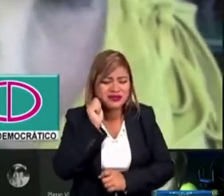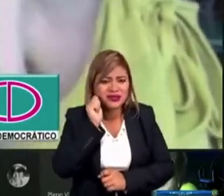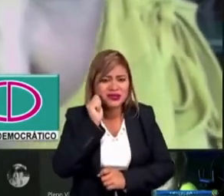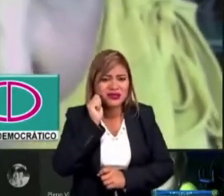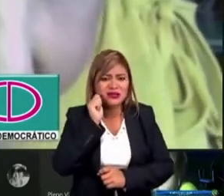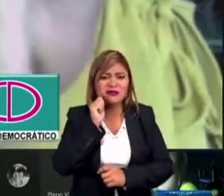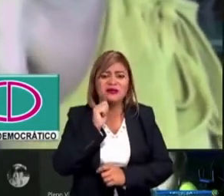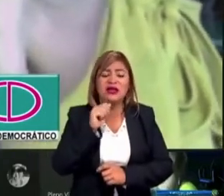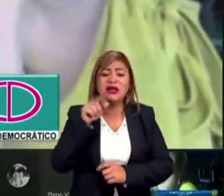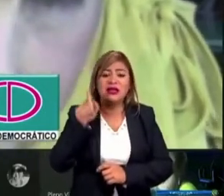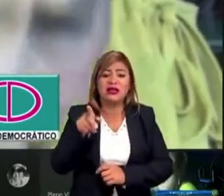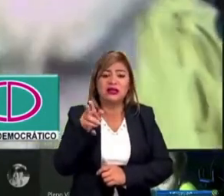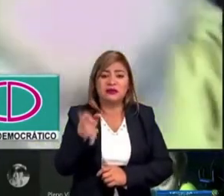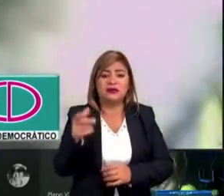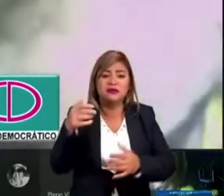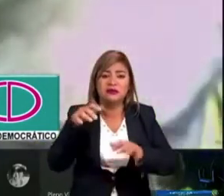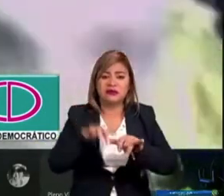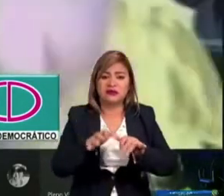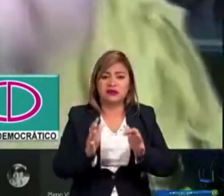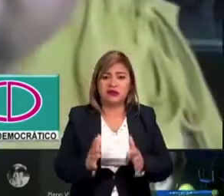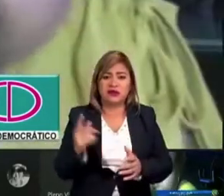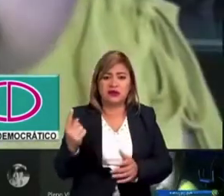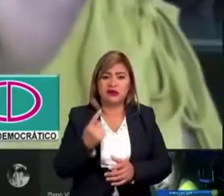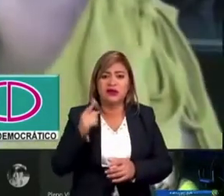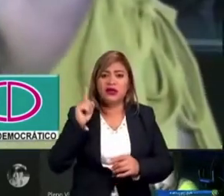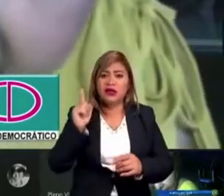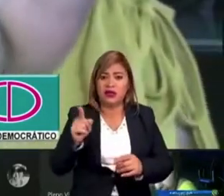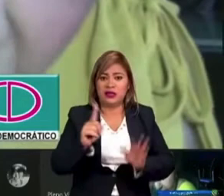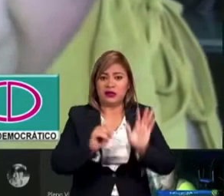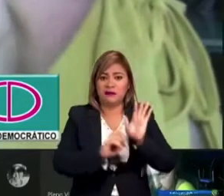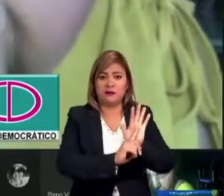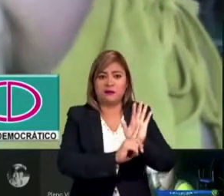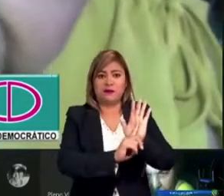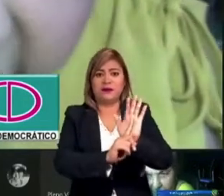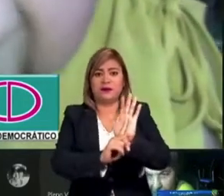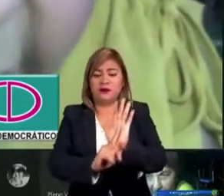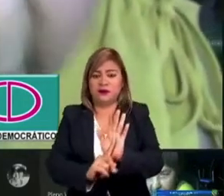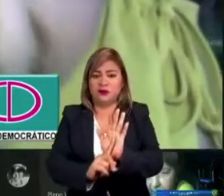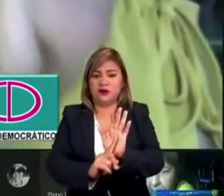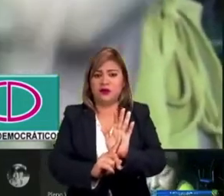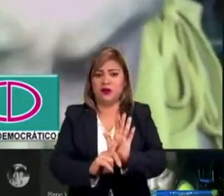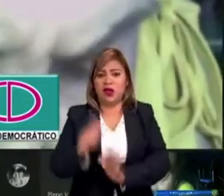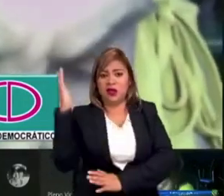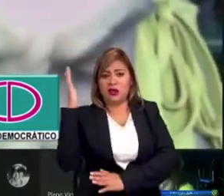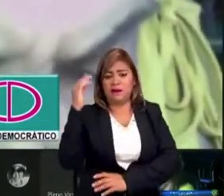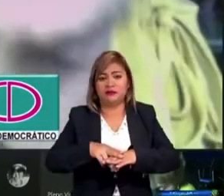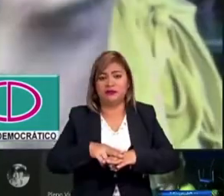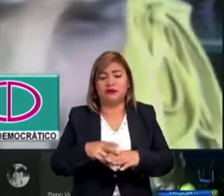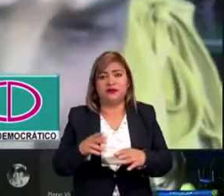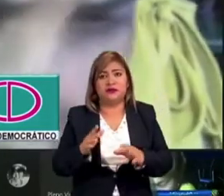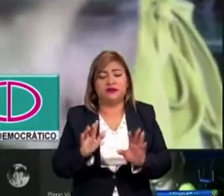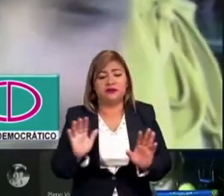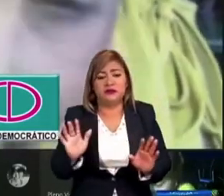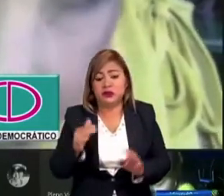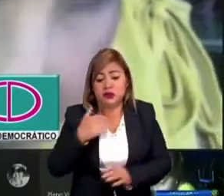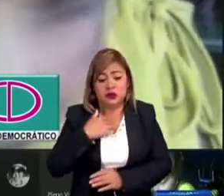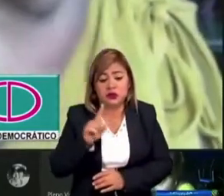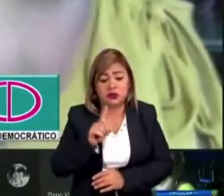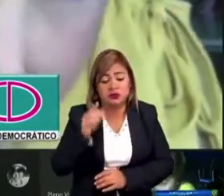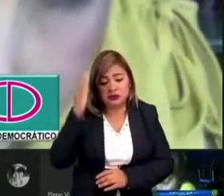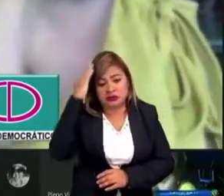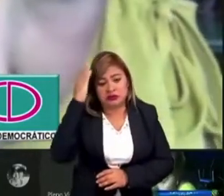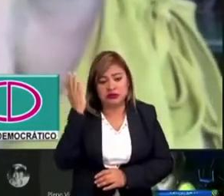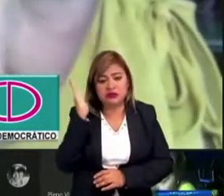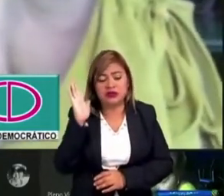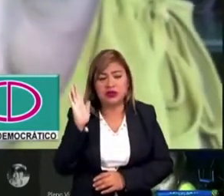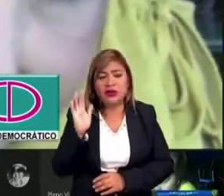presentado ante la dictadura de Venezuela como el secretario general de la Asamblea. A mí no me representa